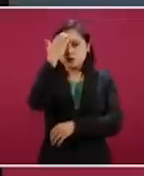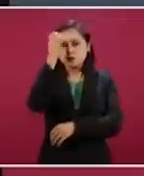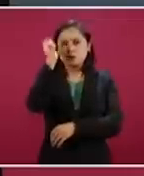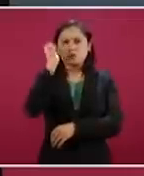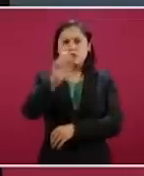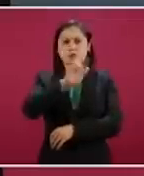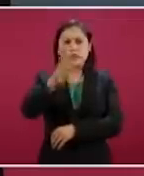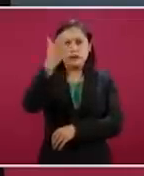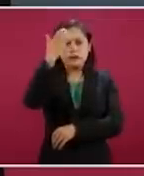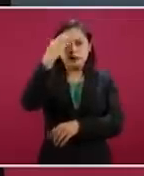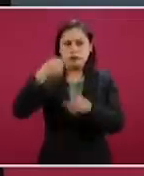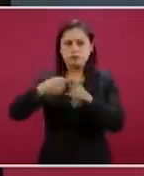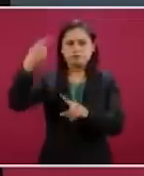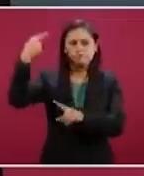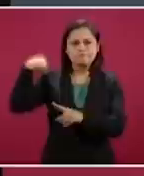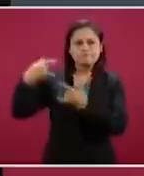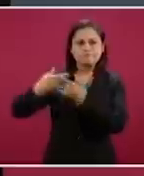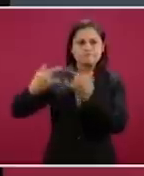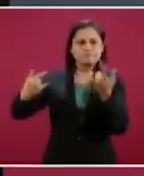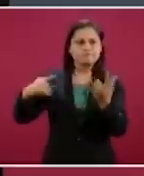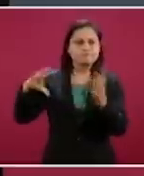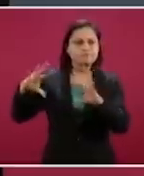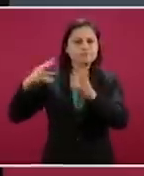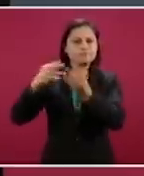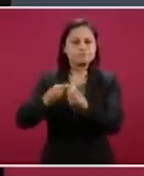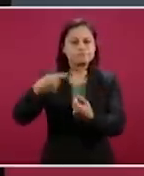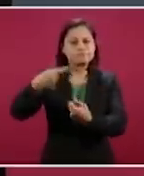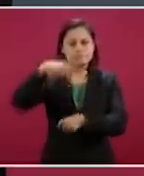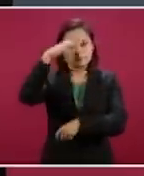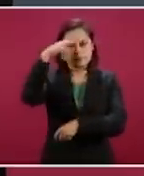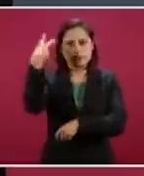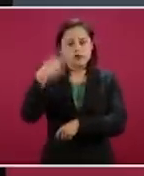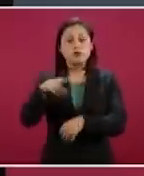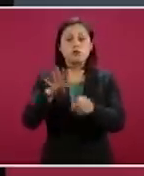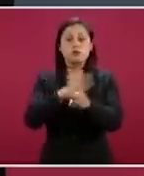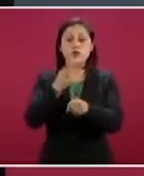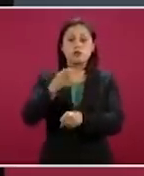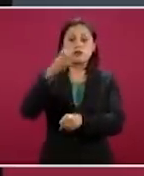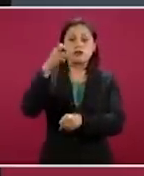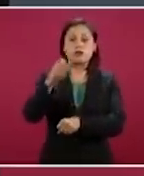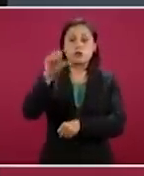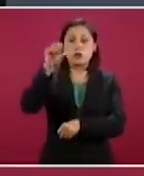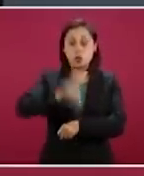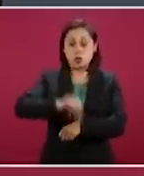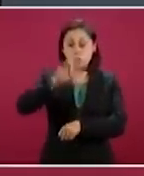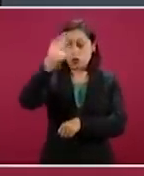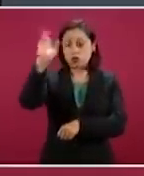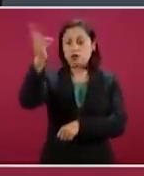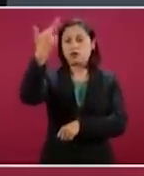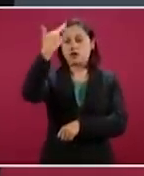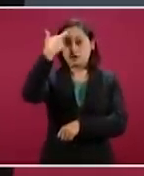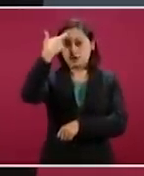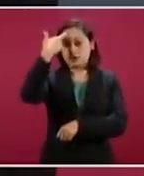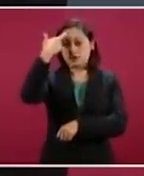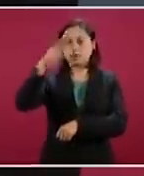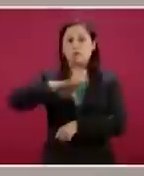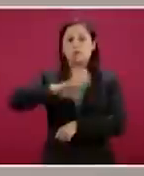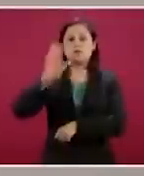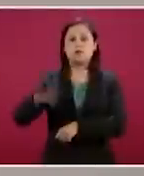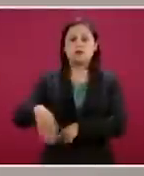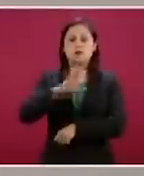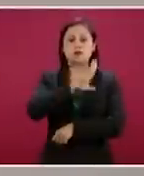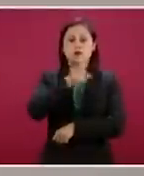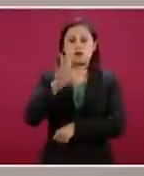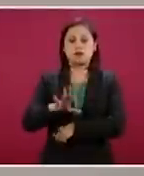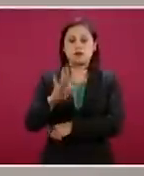constituido como nación. Por ello es que hoy conmemoramos el centenario luctuoso del general Felipe Ángeles, pues se